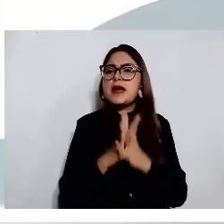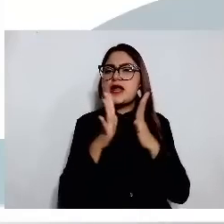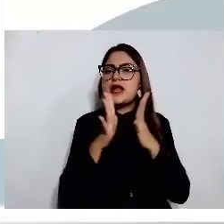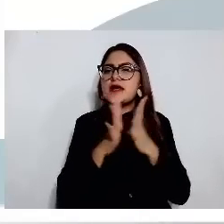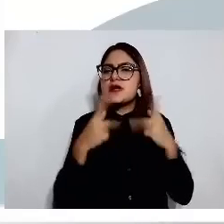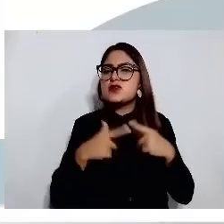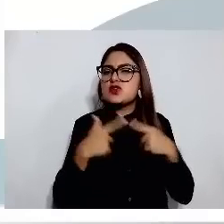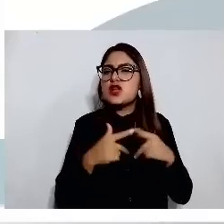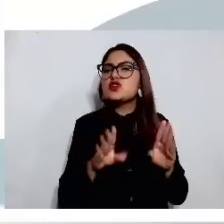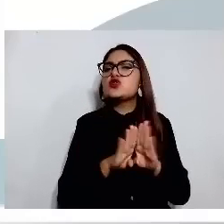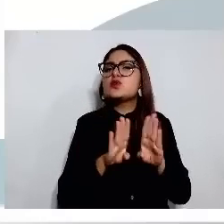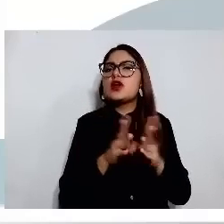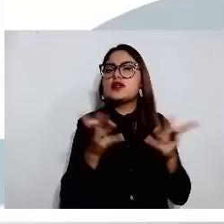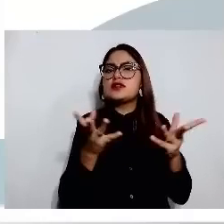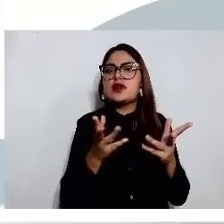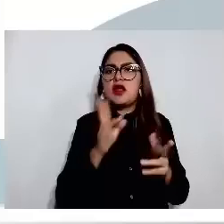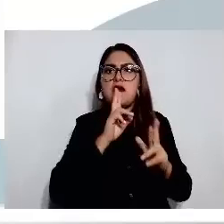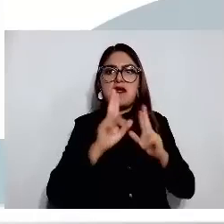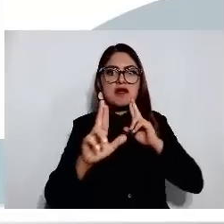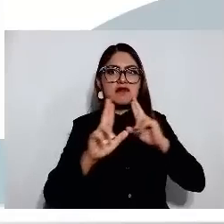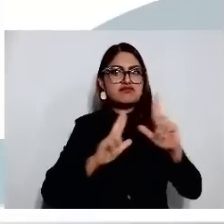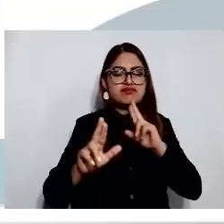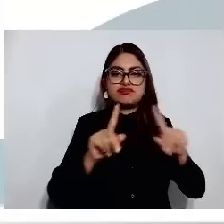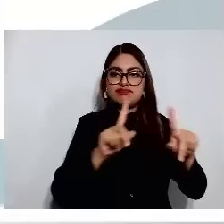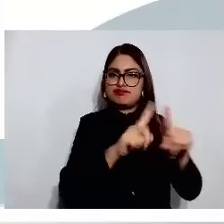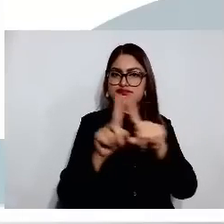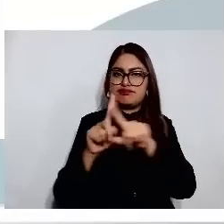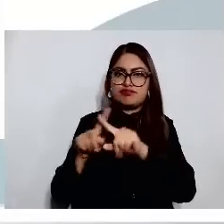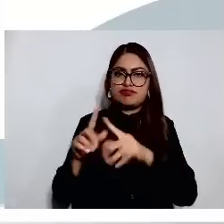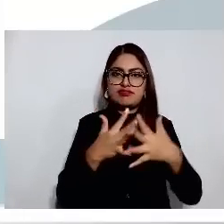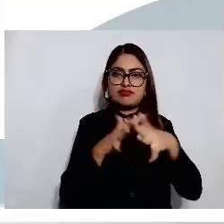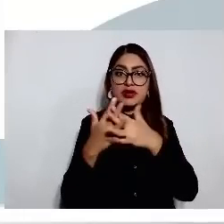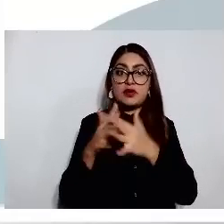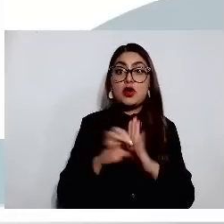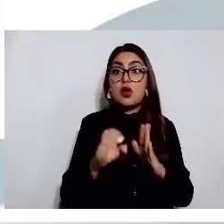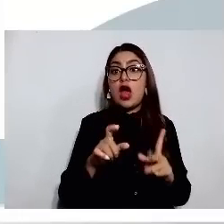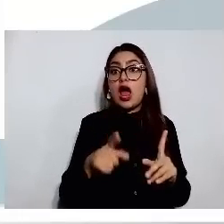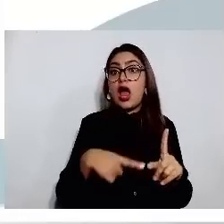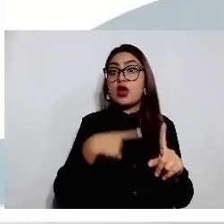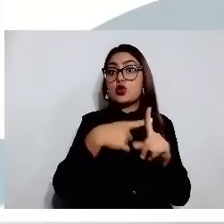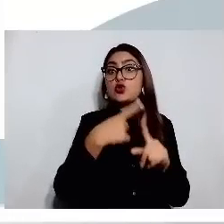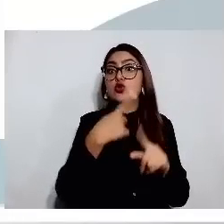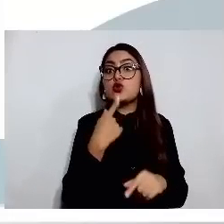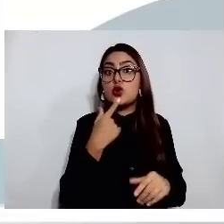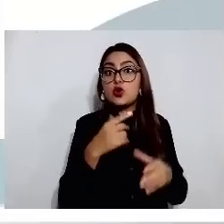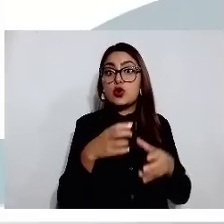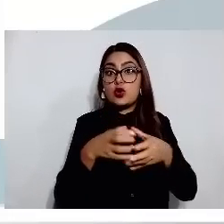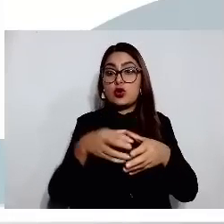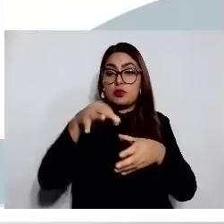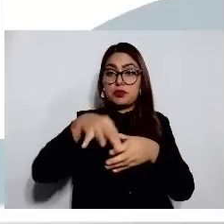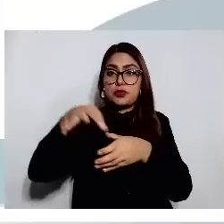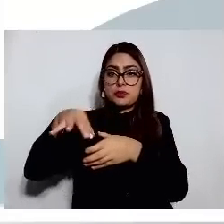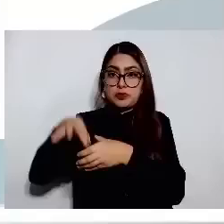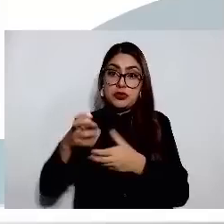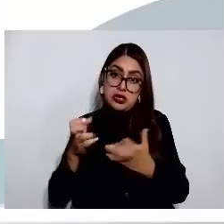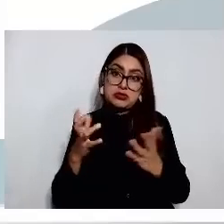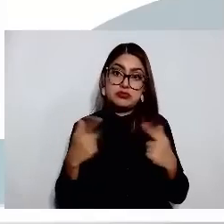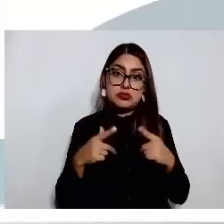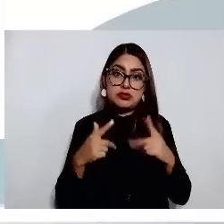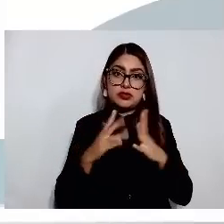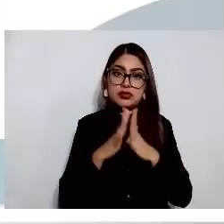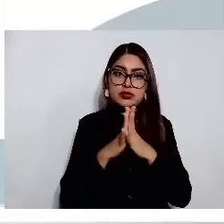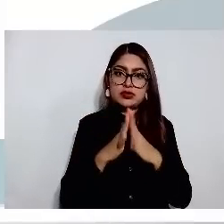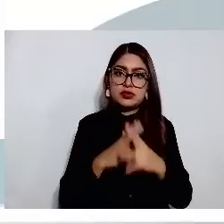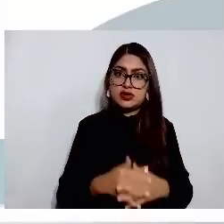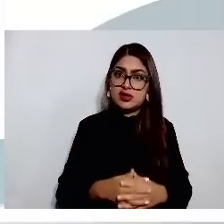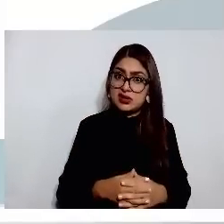todo. El bote de la Cruz Roja, y nosotros decíamos, ¿cómo el bote de la Cruz Roja? Pero era el mecanismo porque estaban colaborando con la